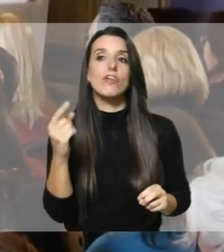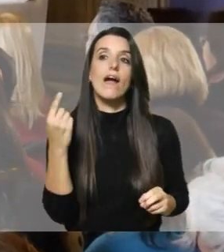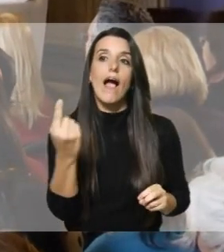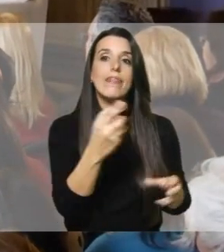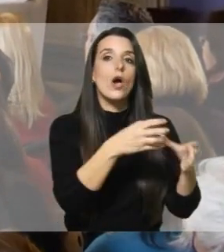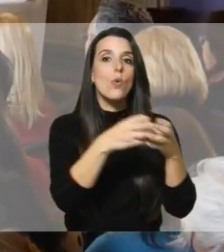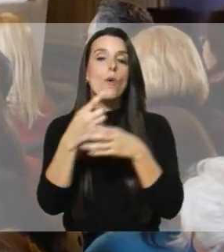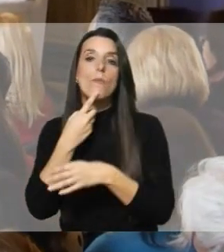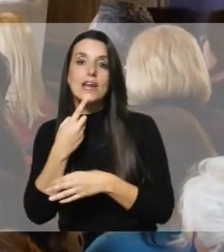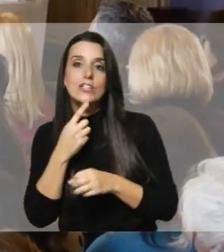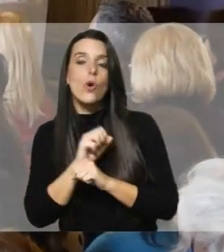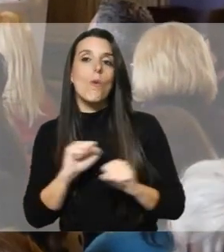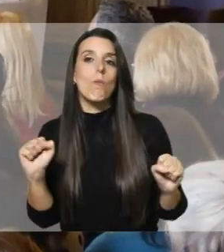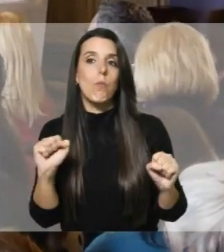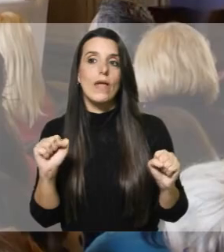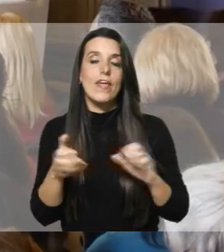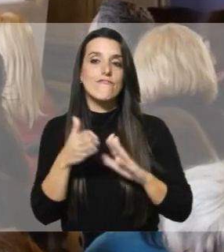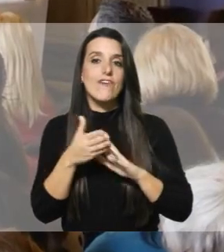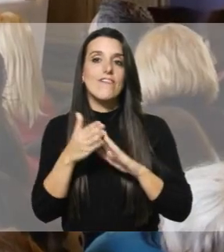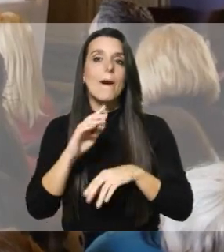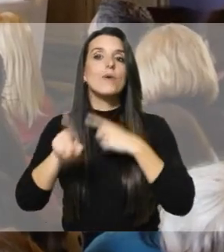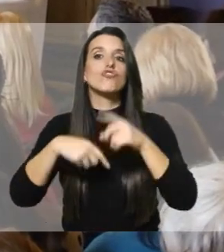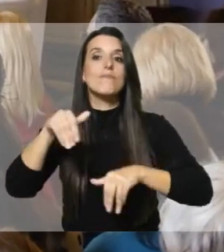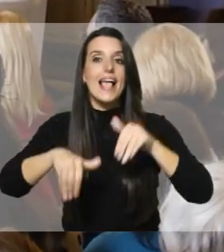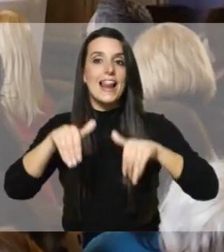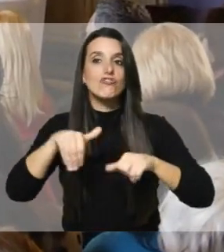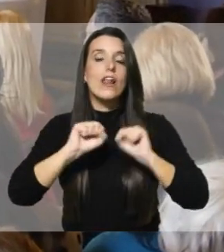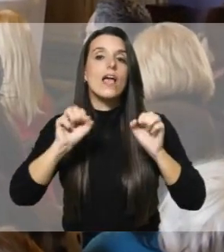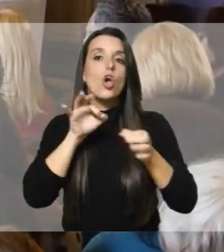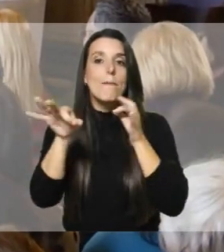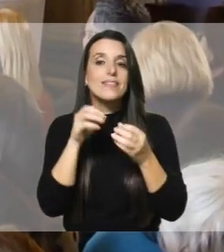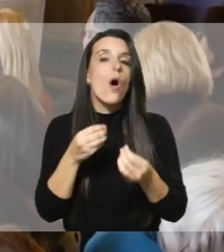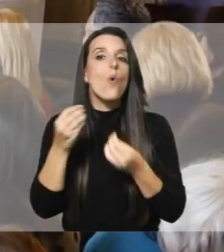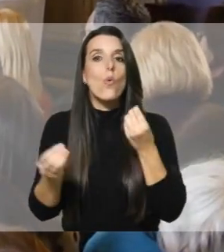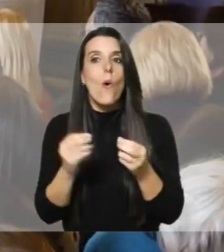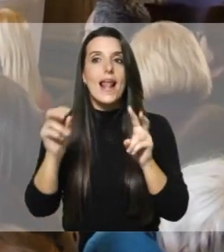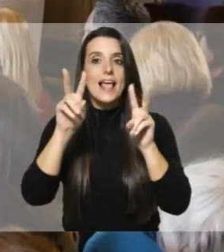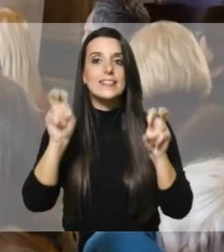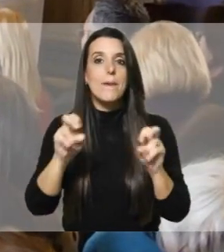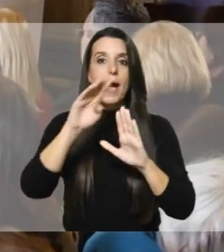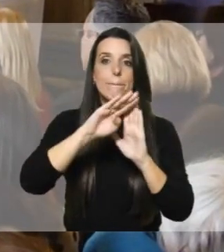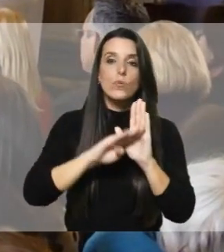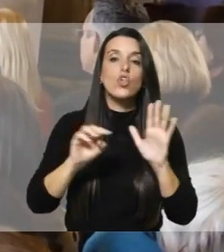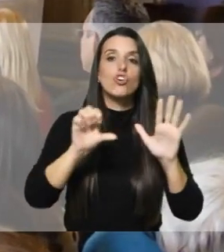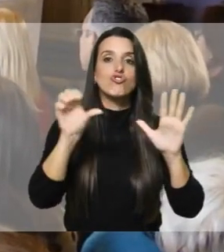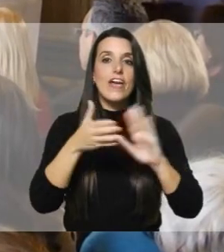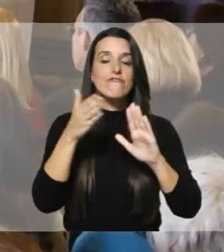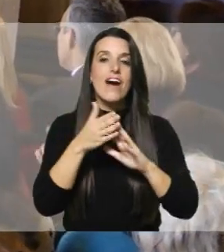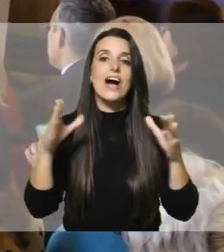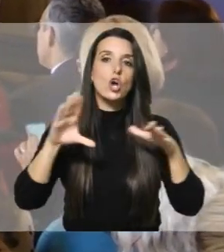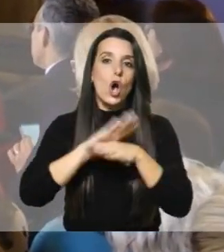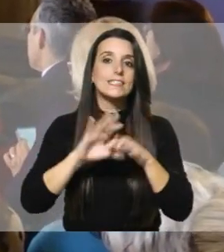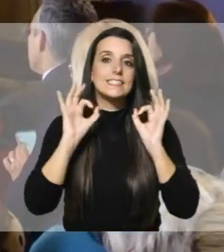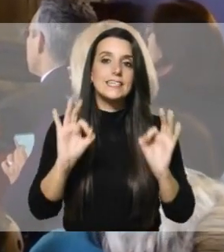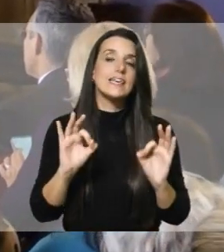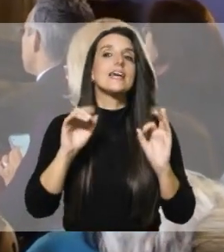partido político de cara a las próximas elecciones comenta cuáles son de estos 6 puntos los que tienen coincidencias y